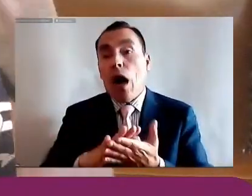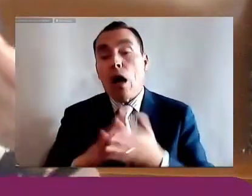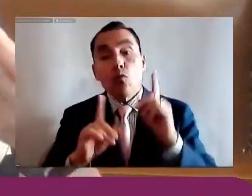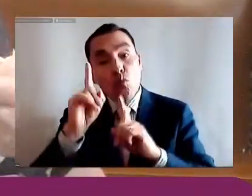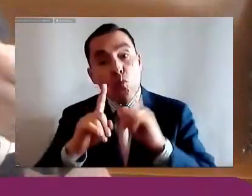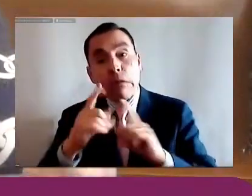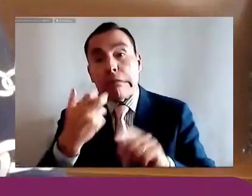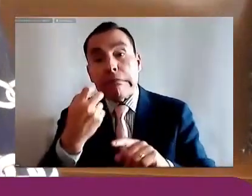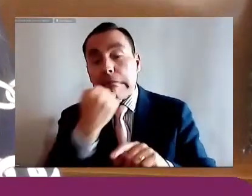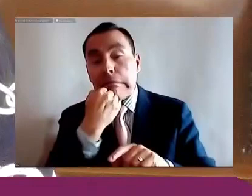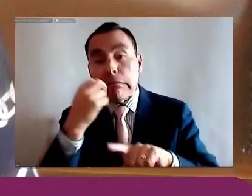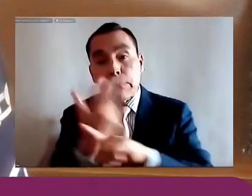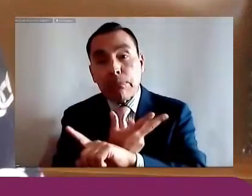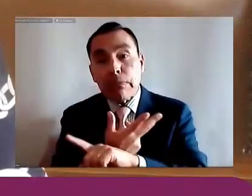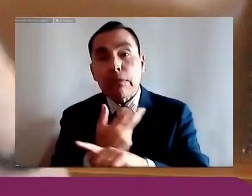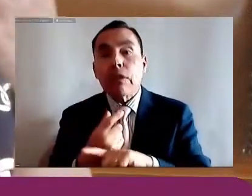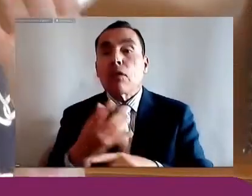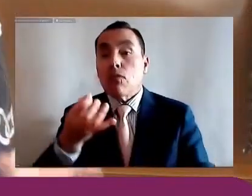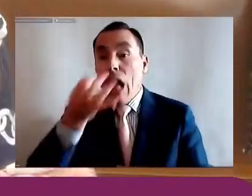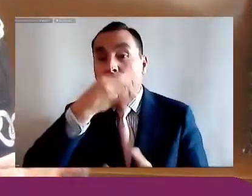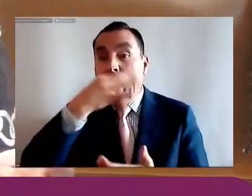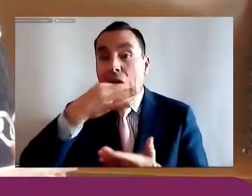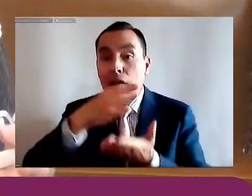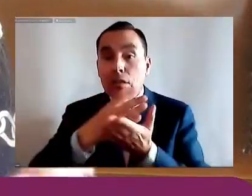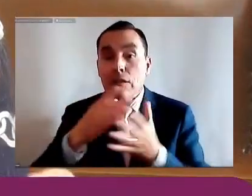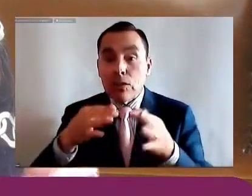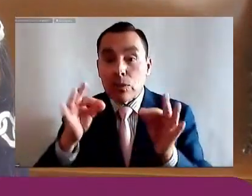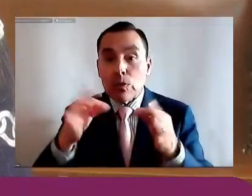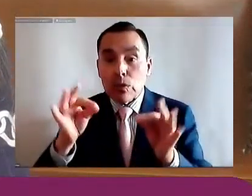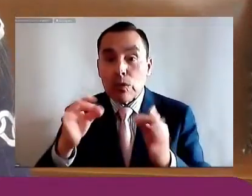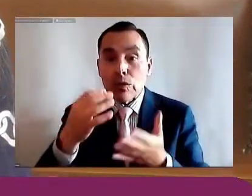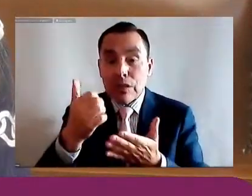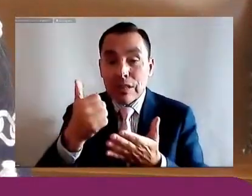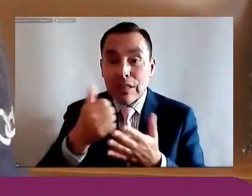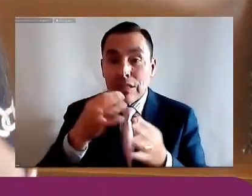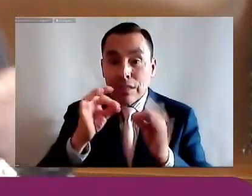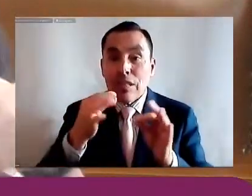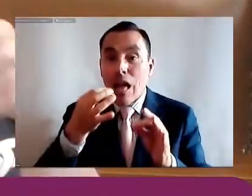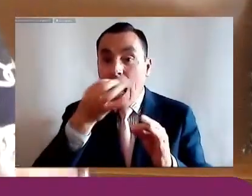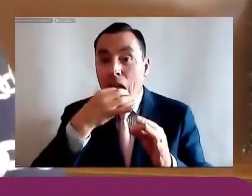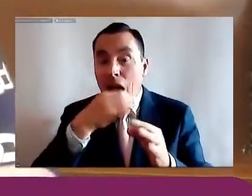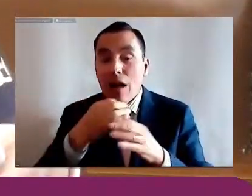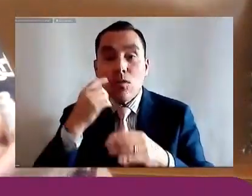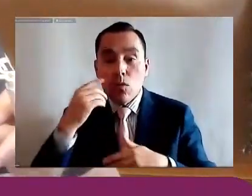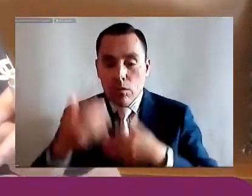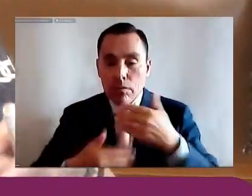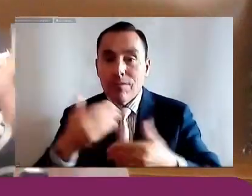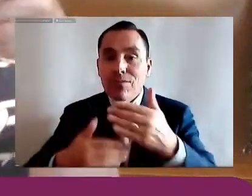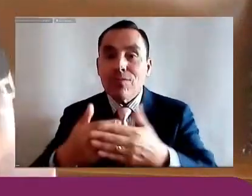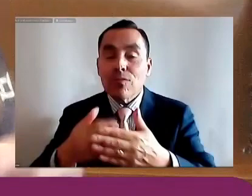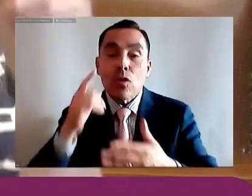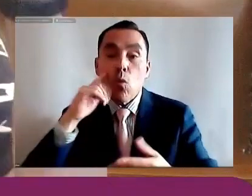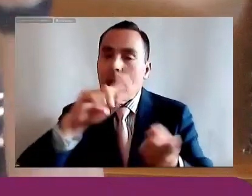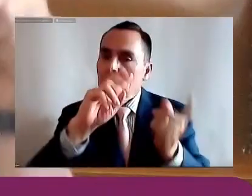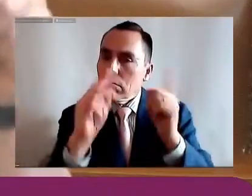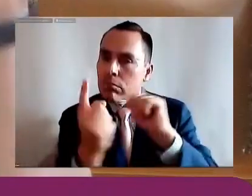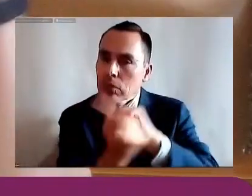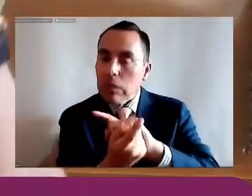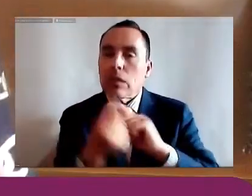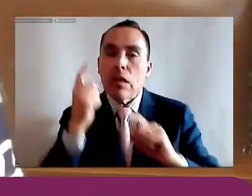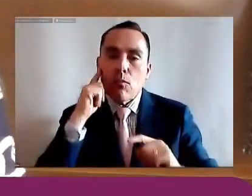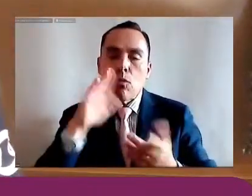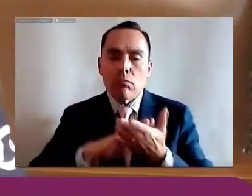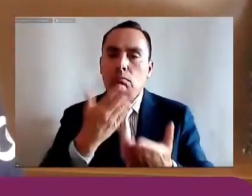eran pastillas anticonceptivas defectuosas. Tenemos un proyecto de ley sí en tramitación que busca modificar el código sanitario precisamente para el caso